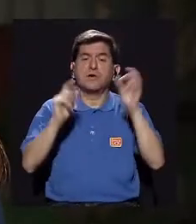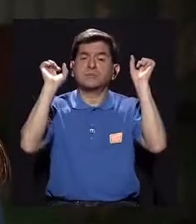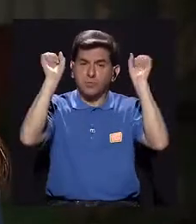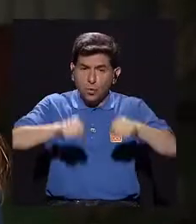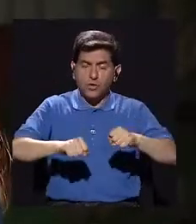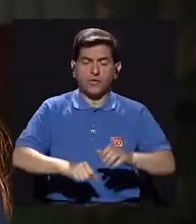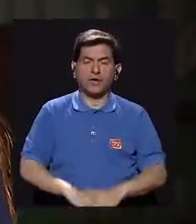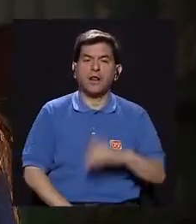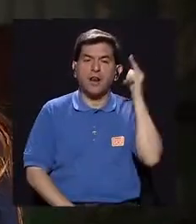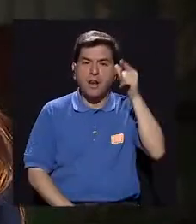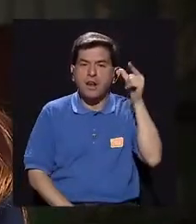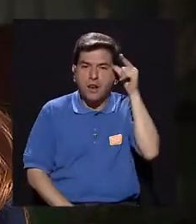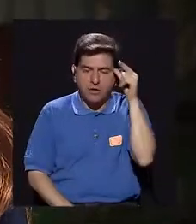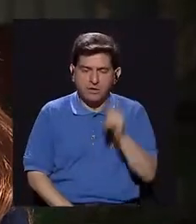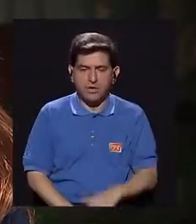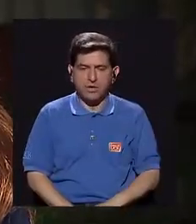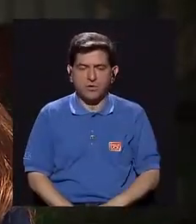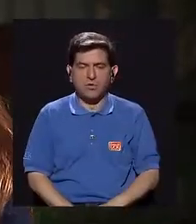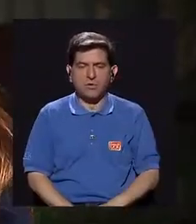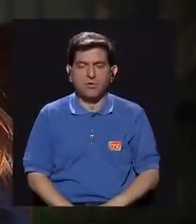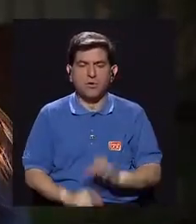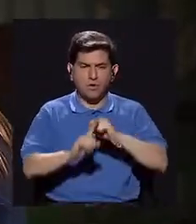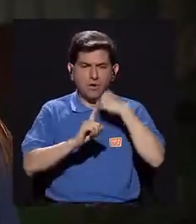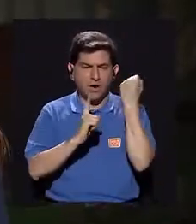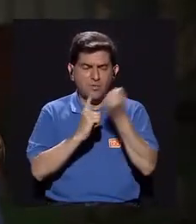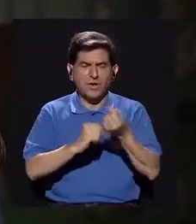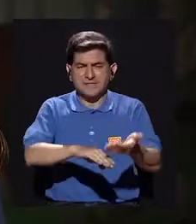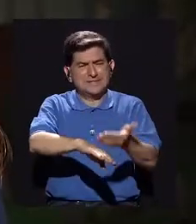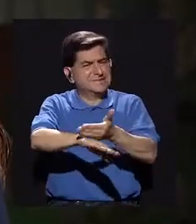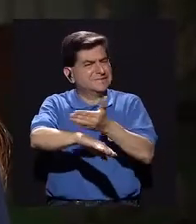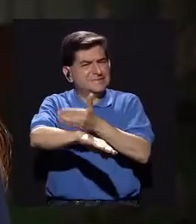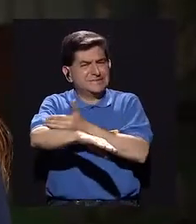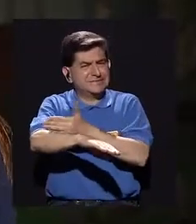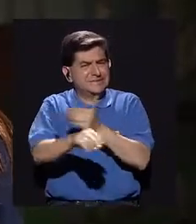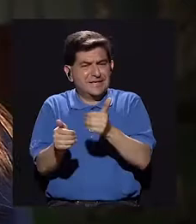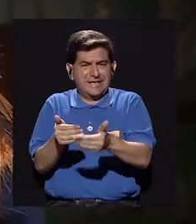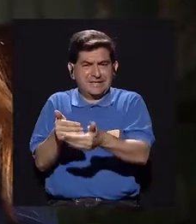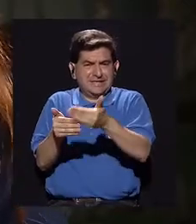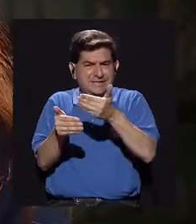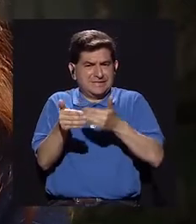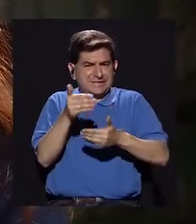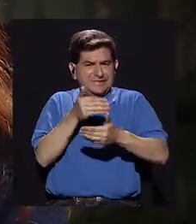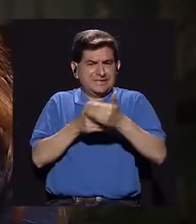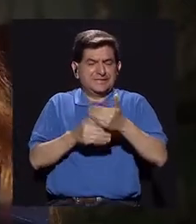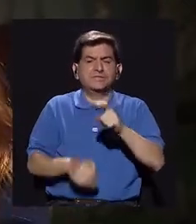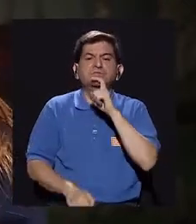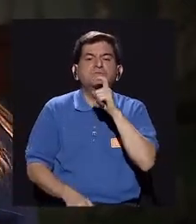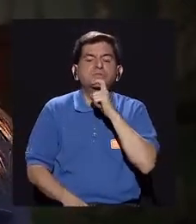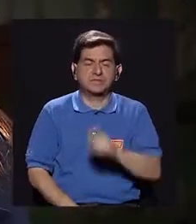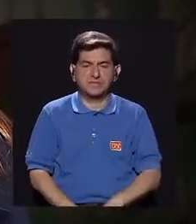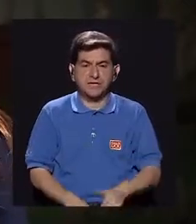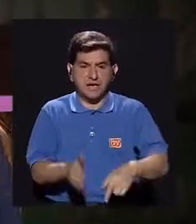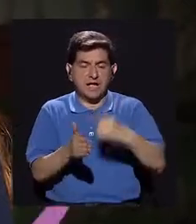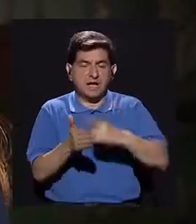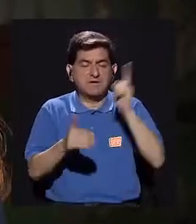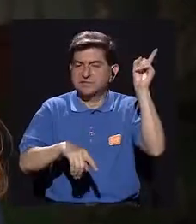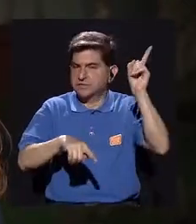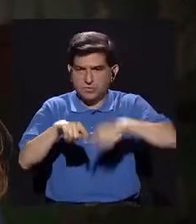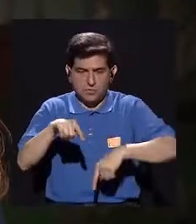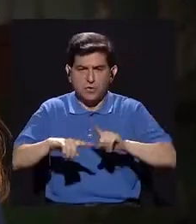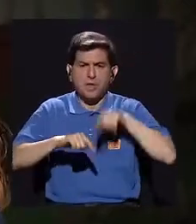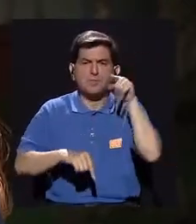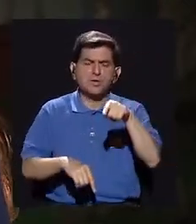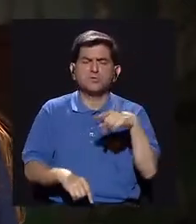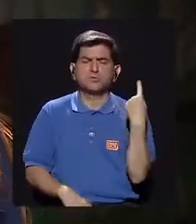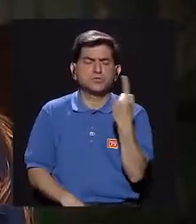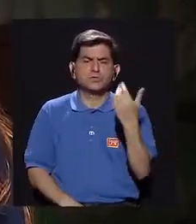puede eliminar. Obviamente, cuando estamos en estadios avanzados, retroceder es más difícil y algunas veces no se